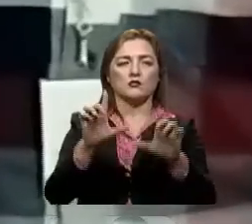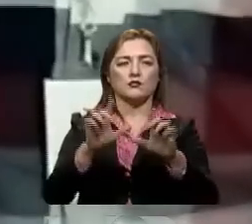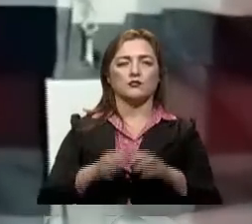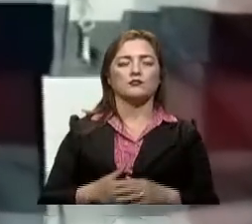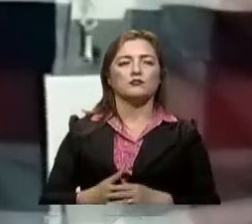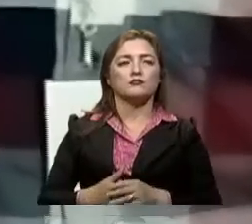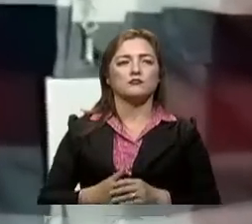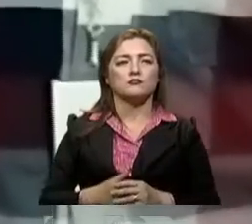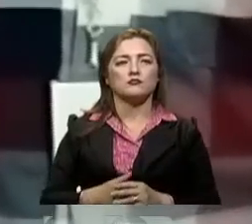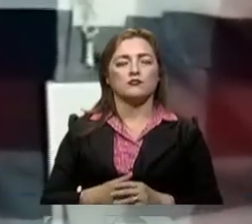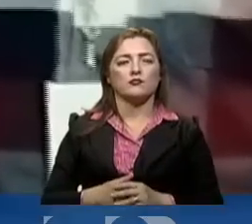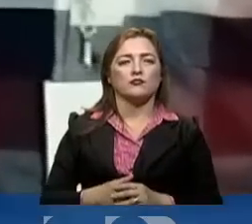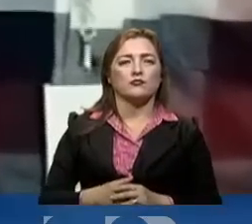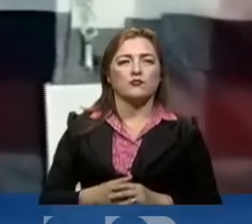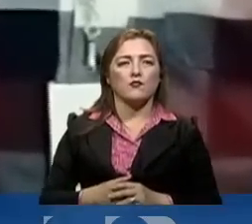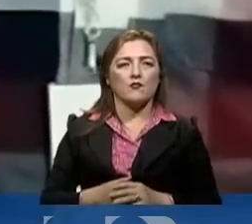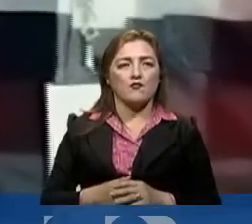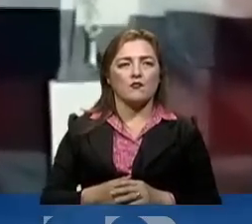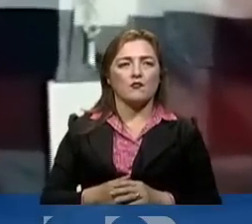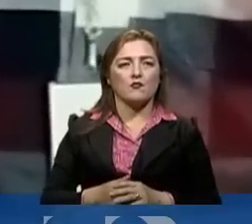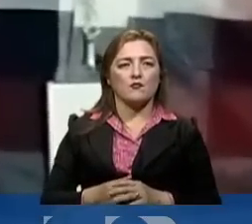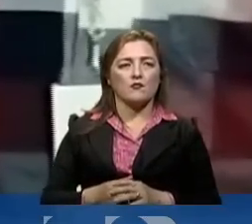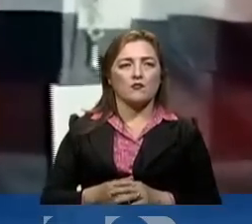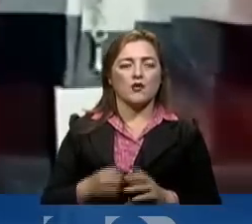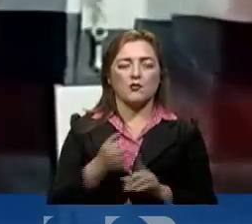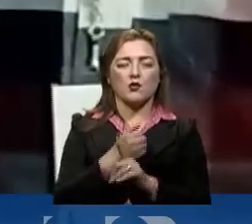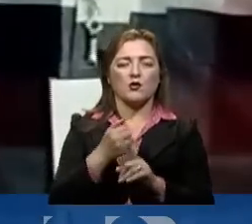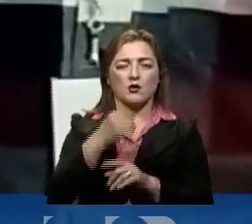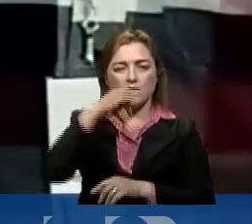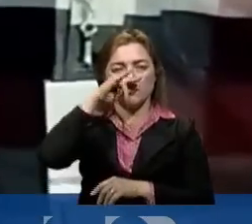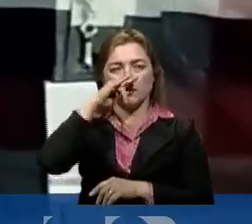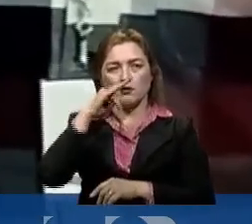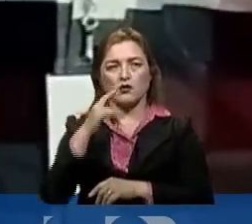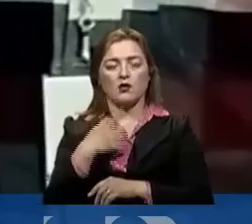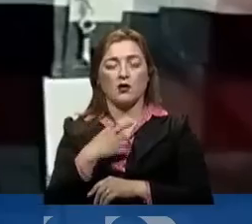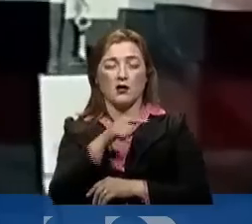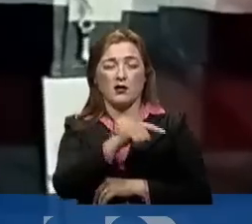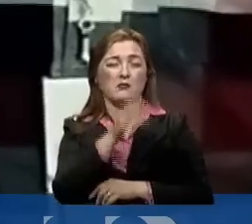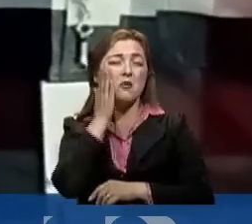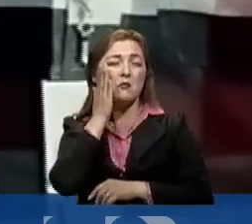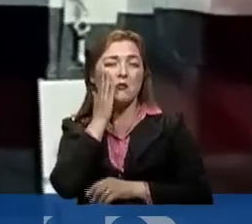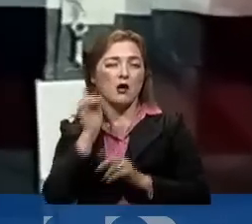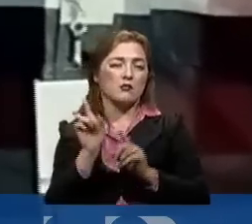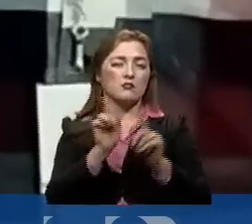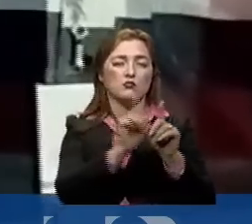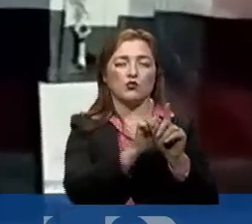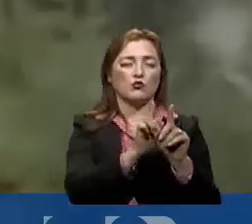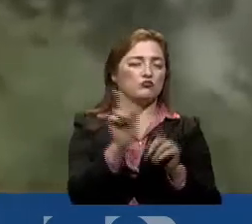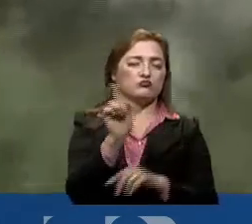la situación de violencia no creo que sea oportuno que el menor regrese a donde la madre o a su